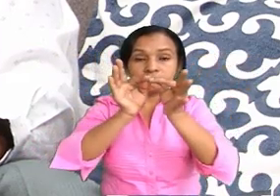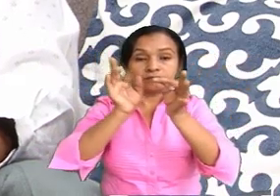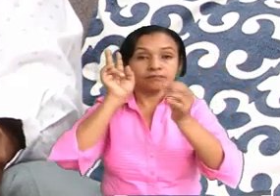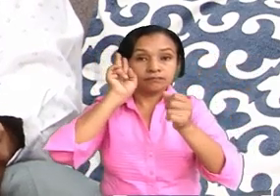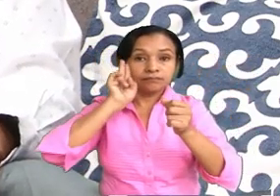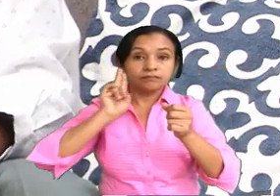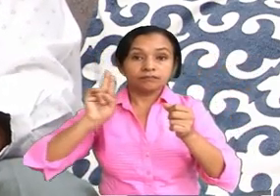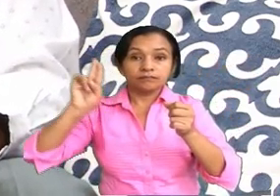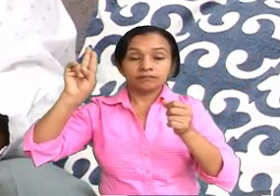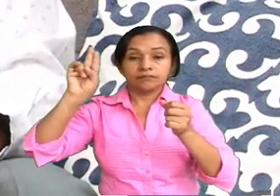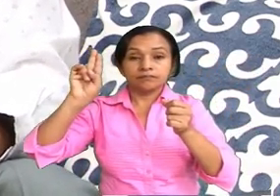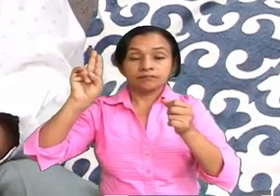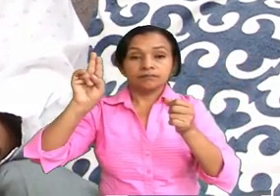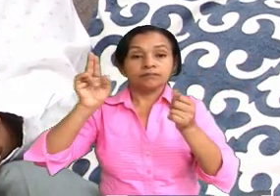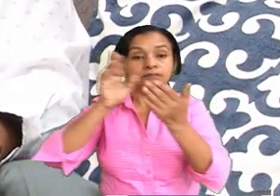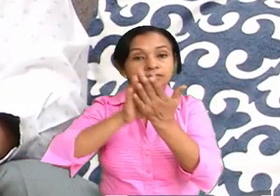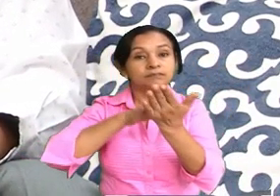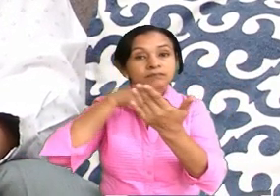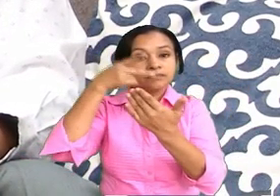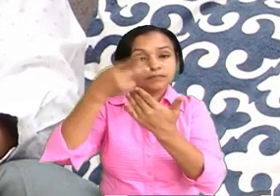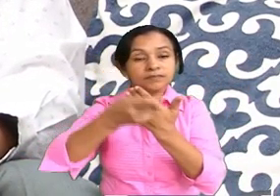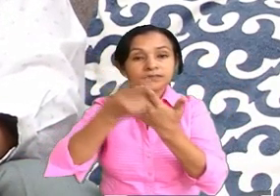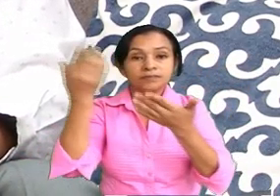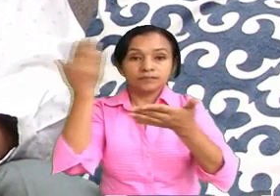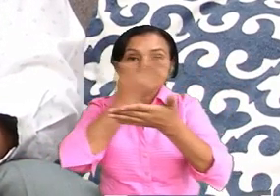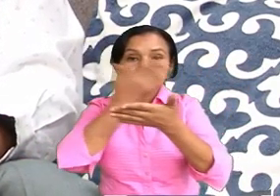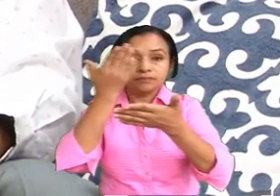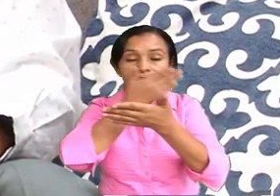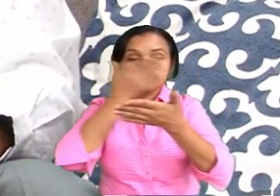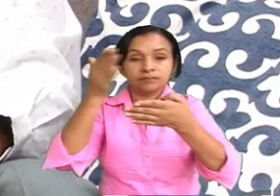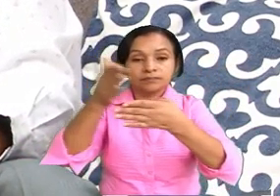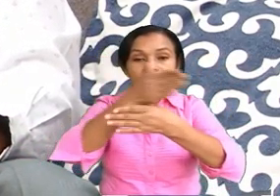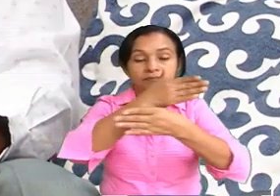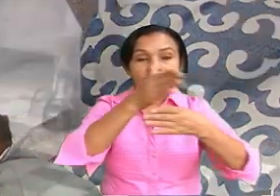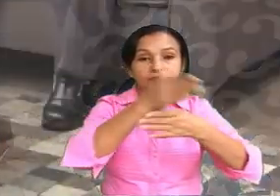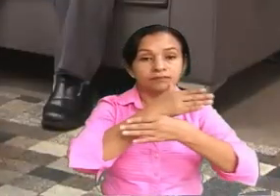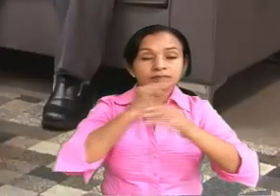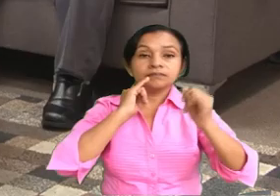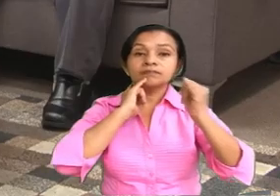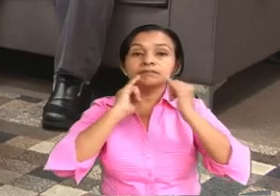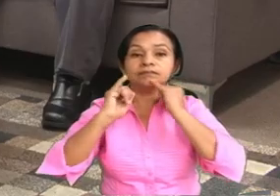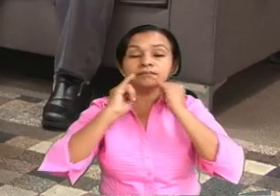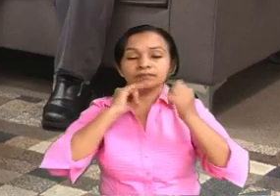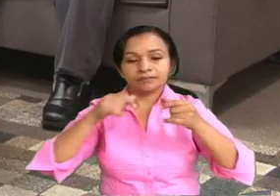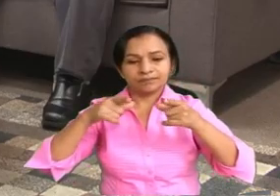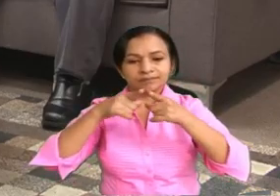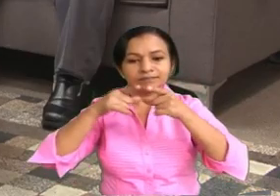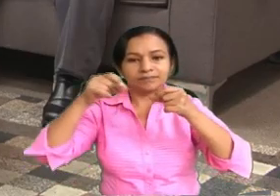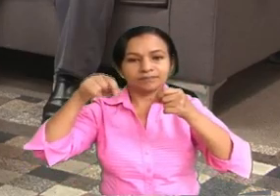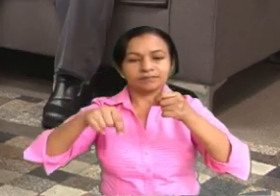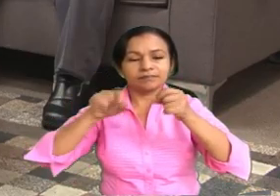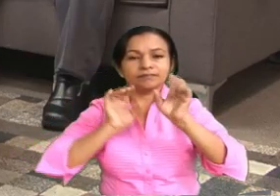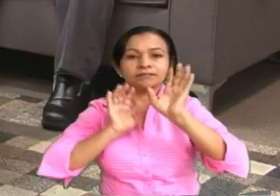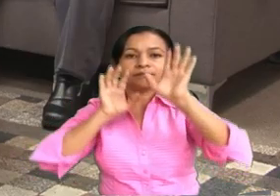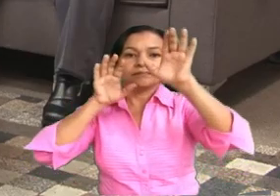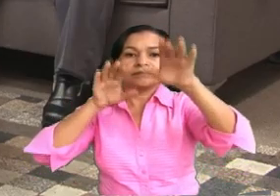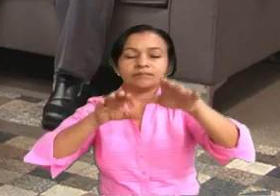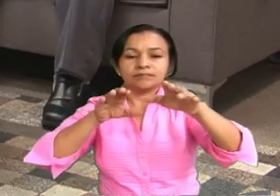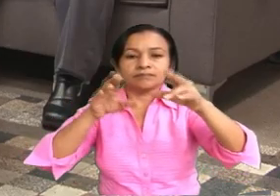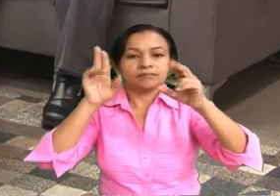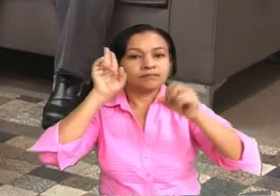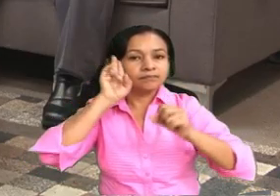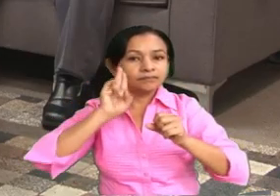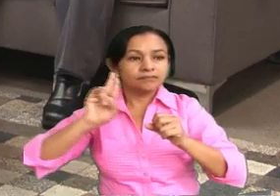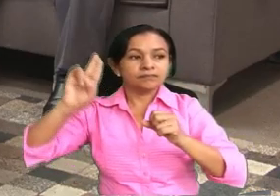comunitarias, pero también los programas de formación multicultural que tiene la UNAM Managua y que tiene la UNAM León, y a partir de